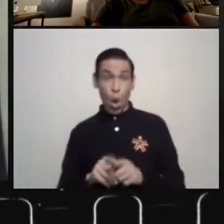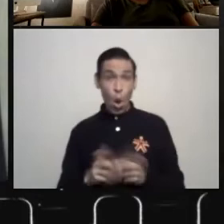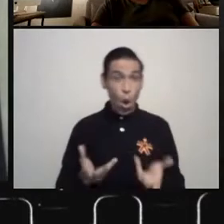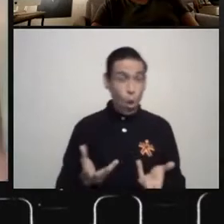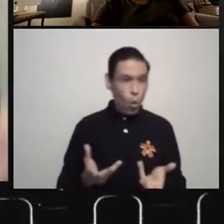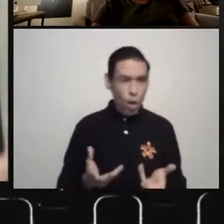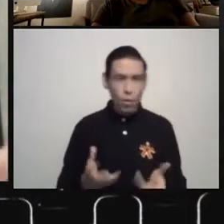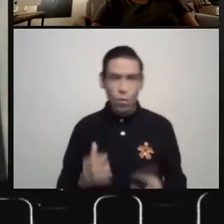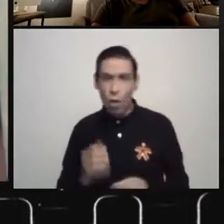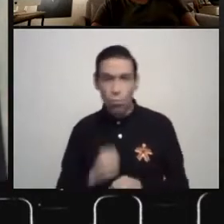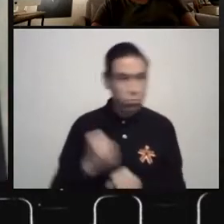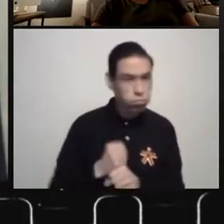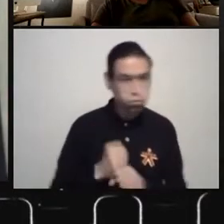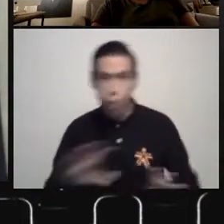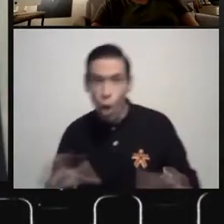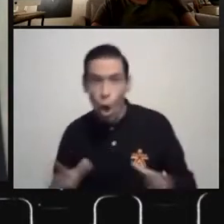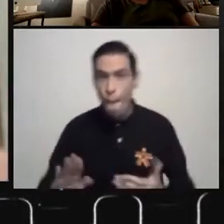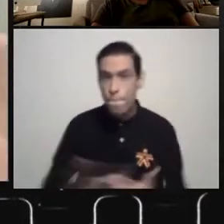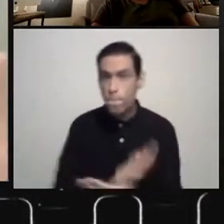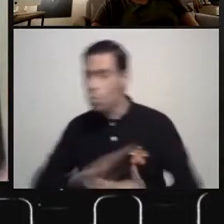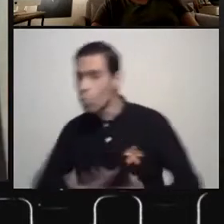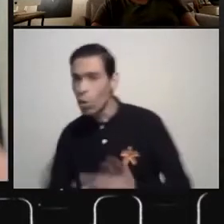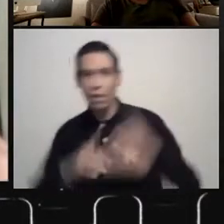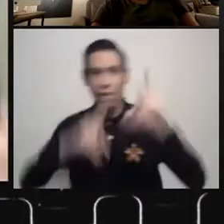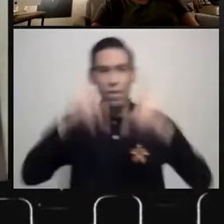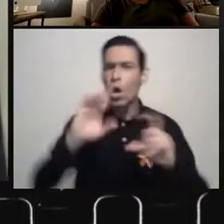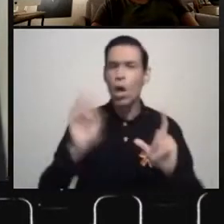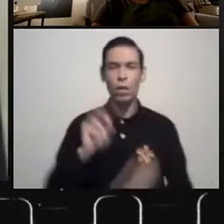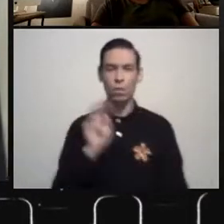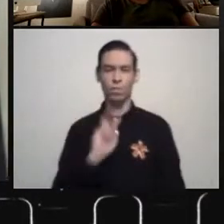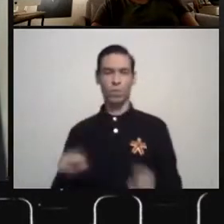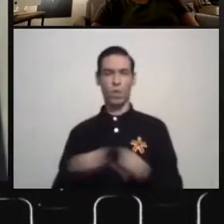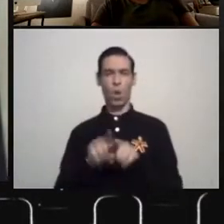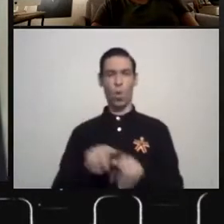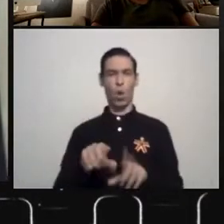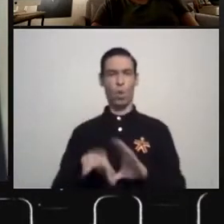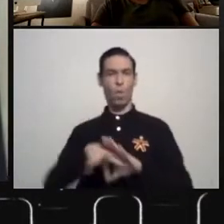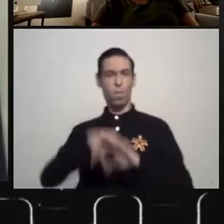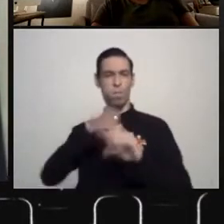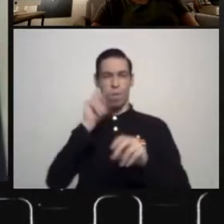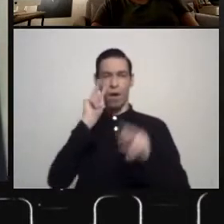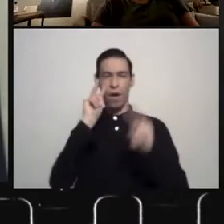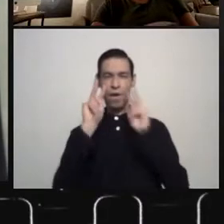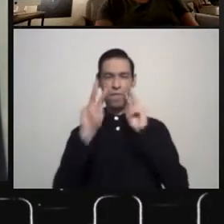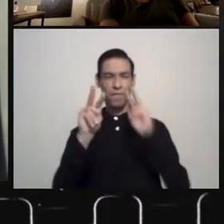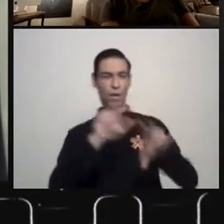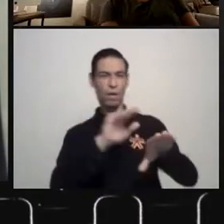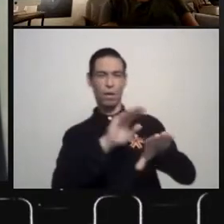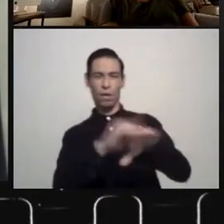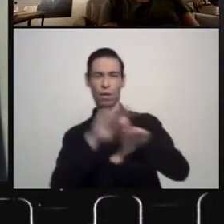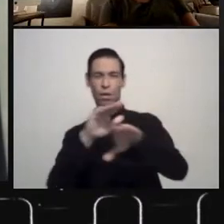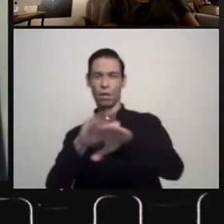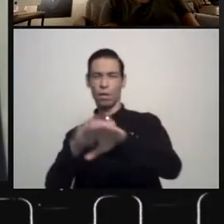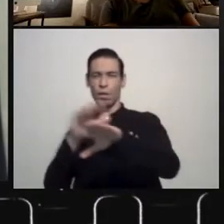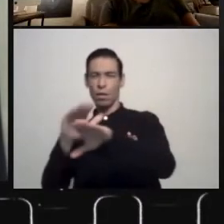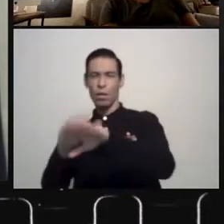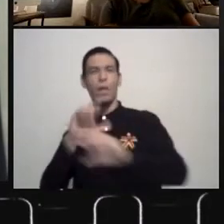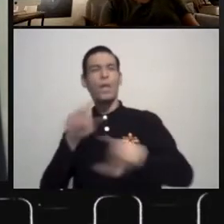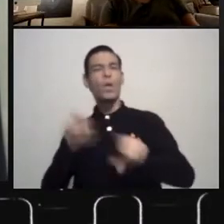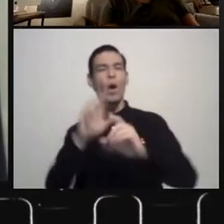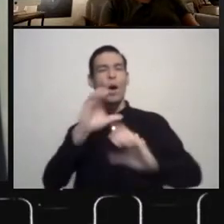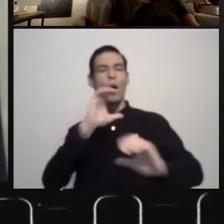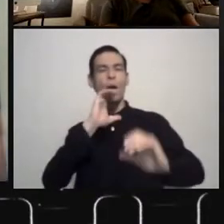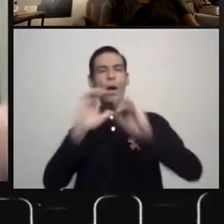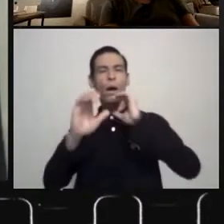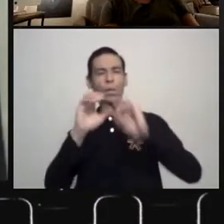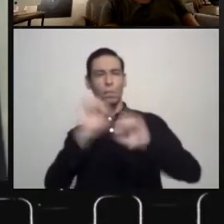como tal, como componiendo la música, como actuando, sino que está de alguna manera comunicando de la mejor manera que puede y de la manera más